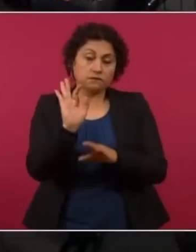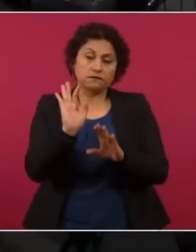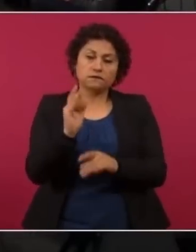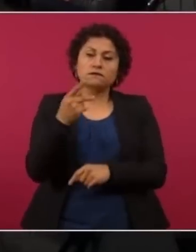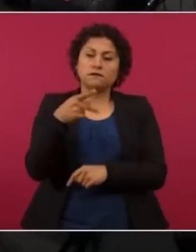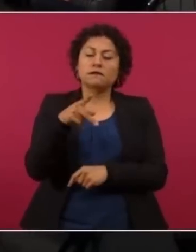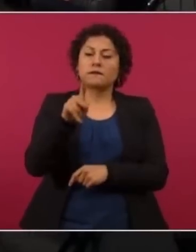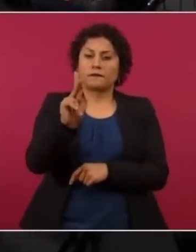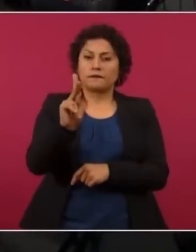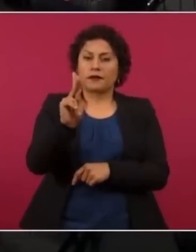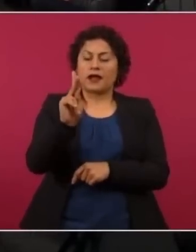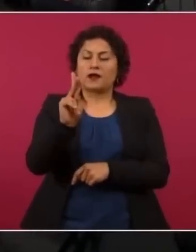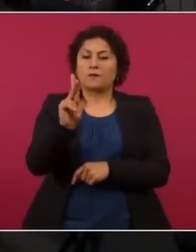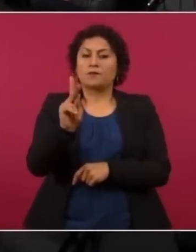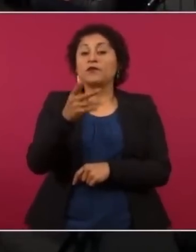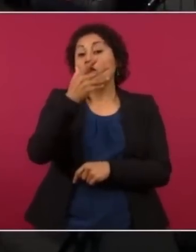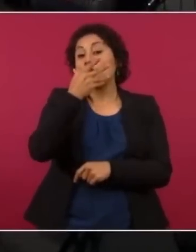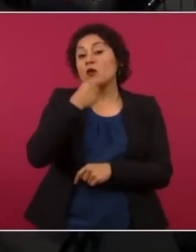Ricardo Monreal,